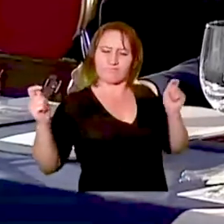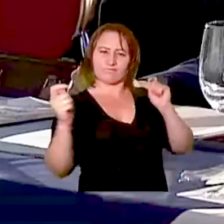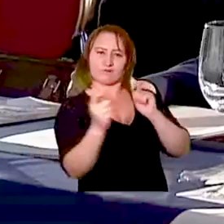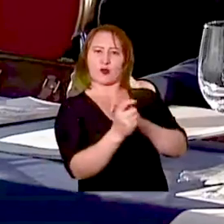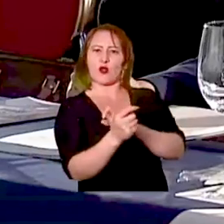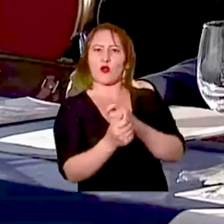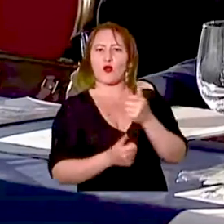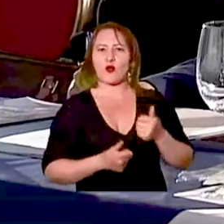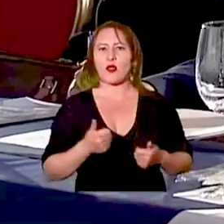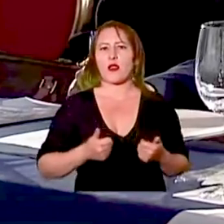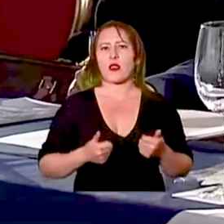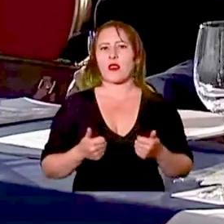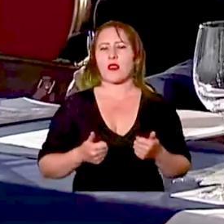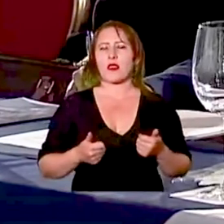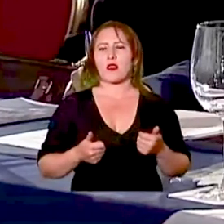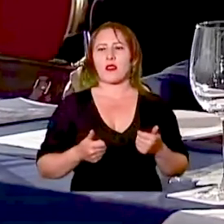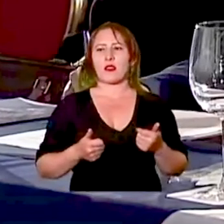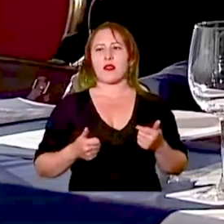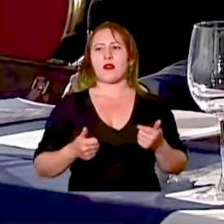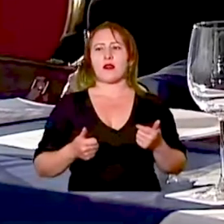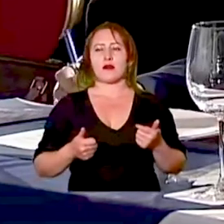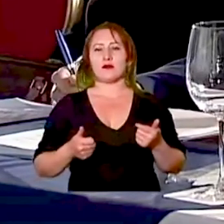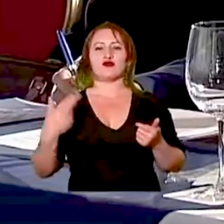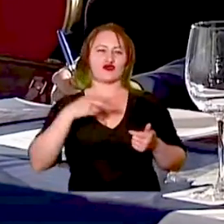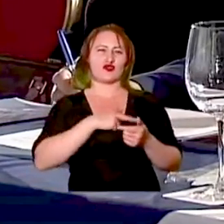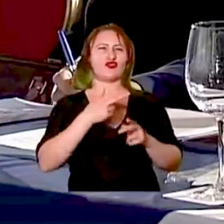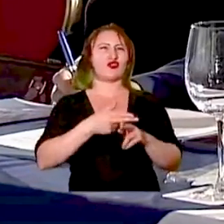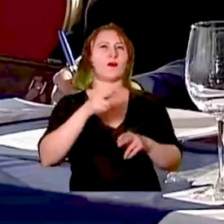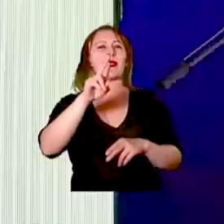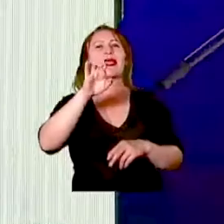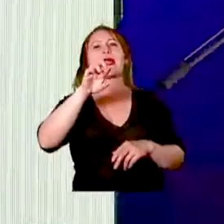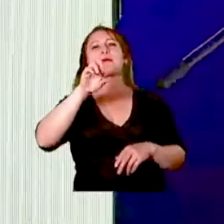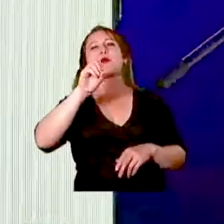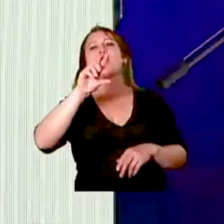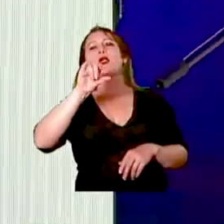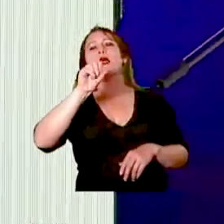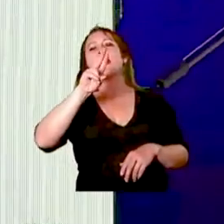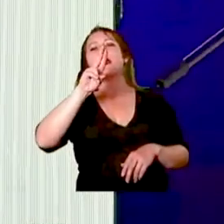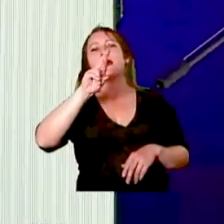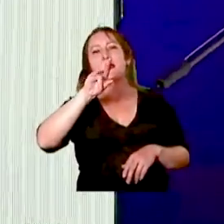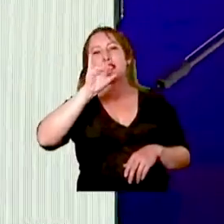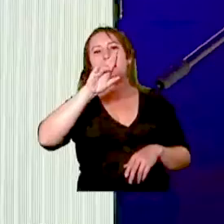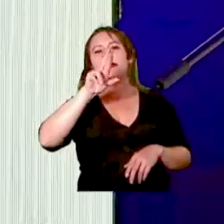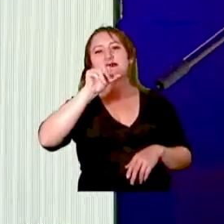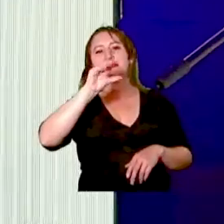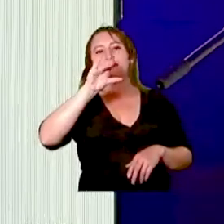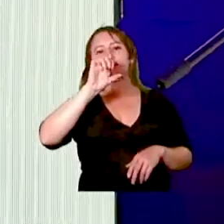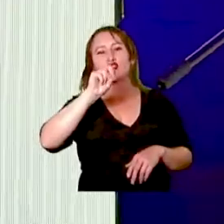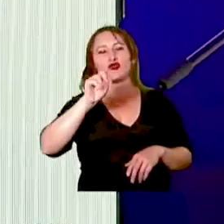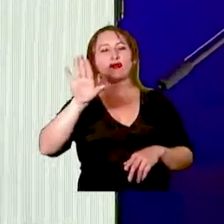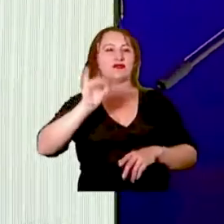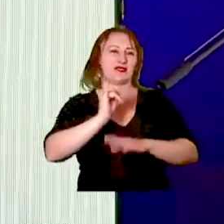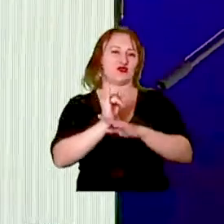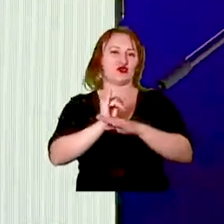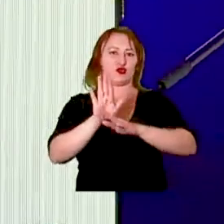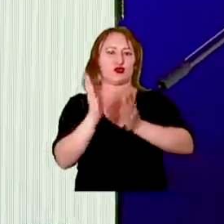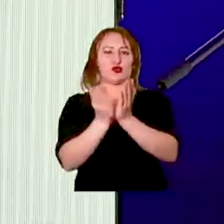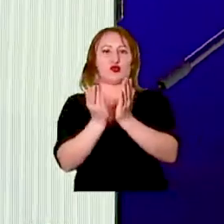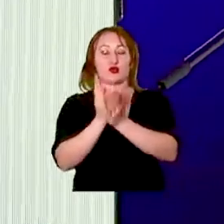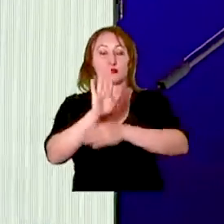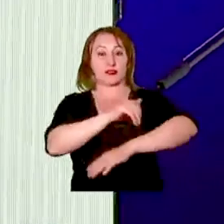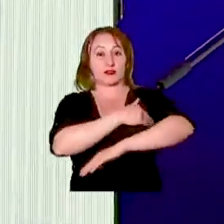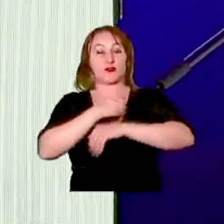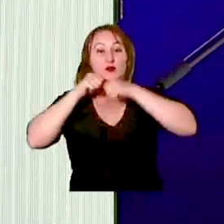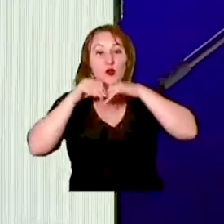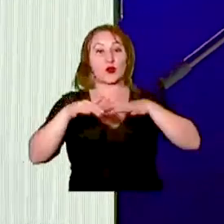transformación y repolarización, le llamamos nosotros, del Instituto de Estudios del Ministerio Público para que sea